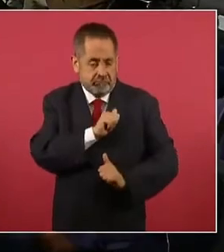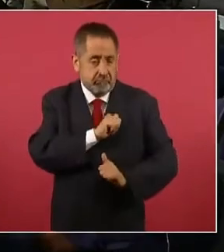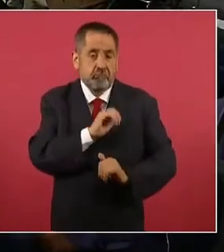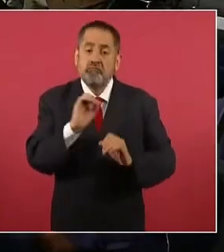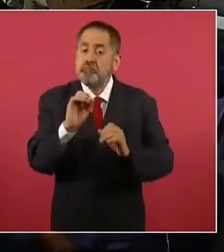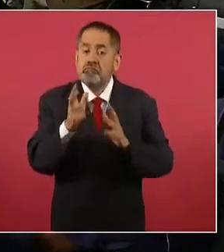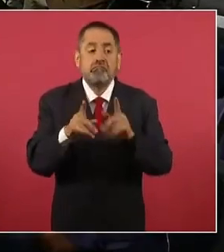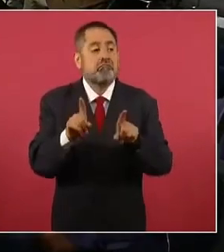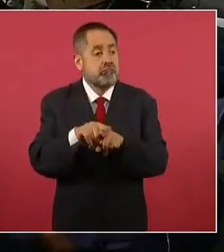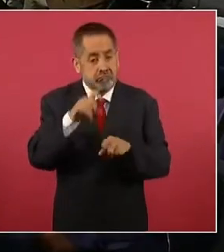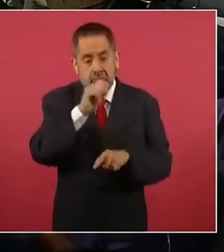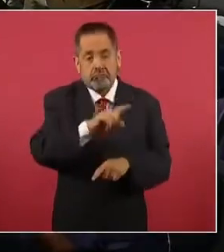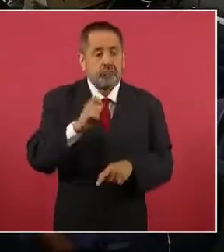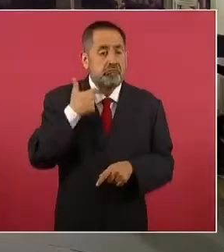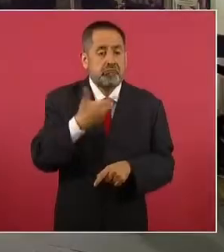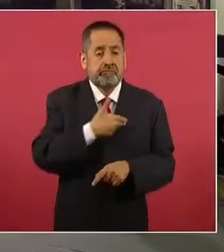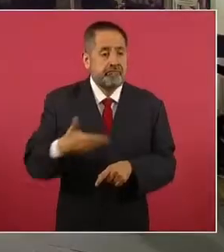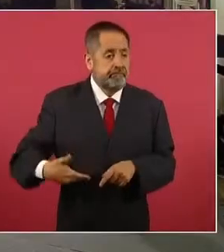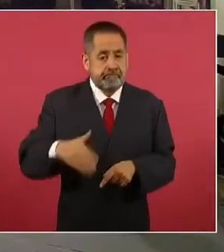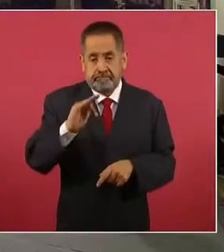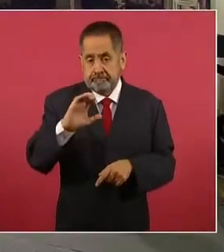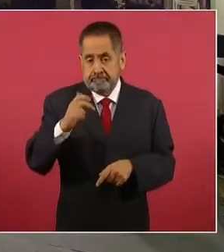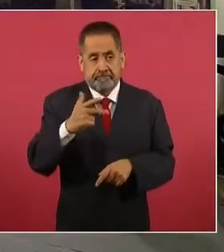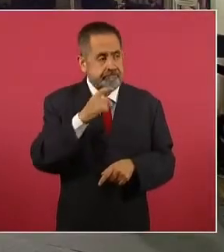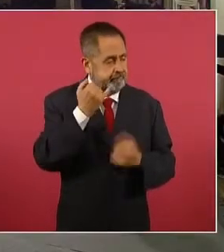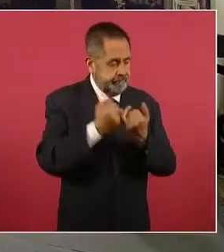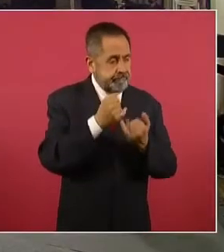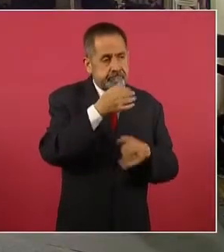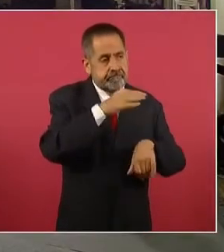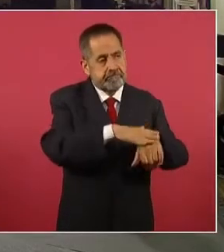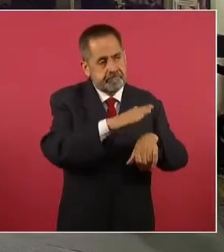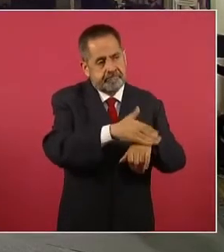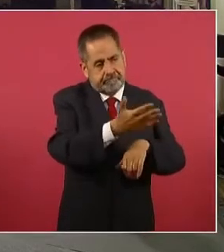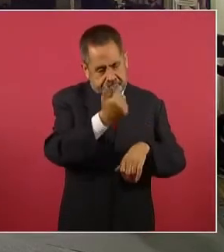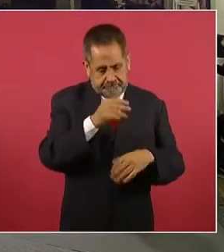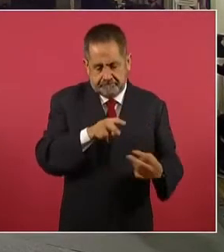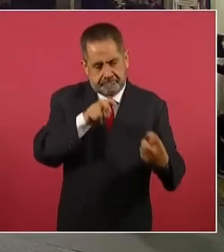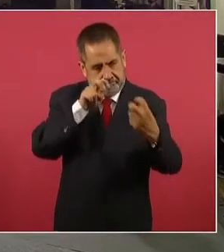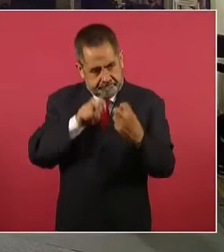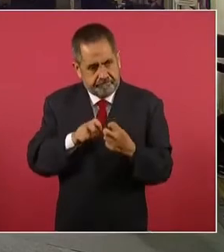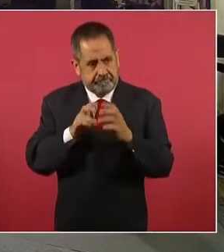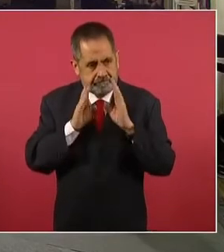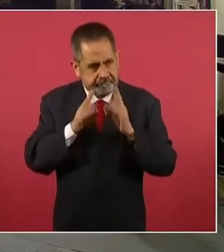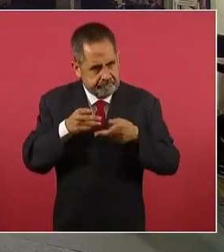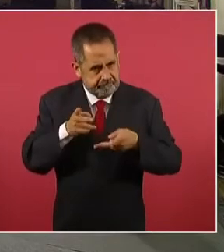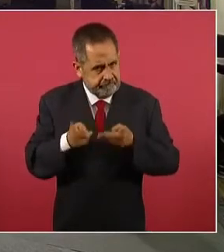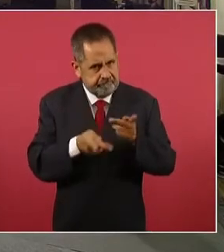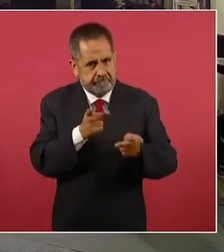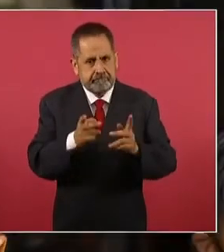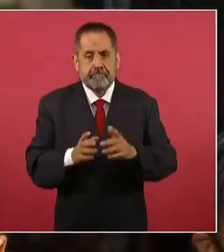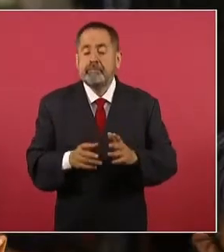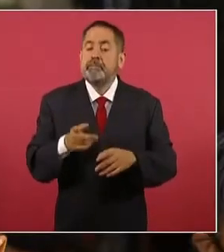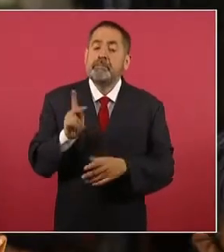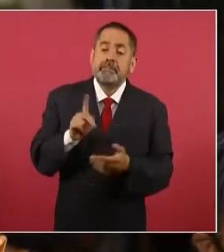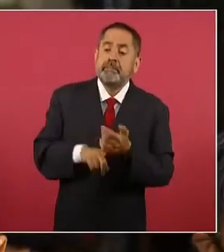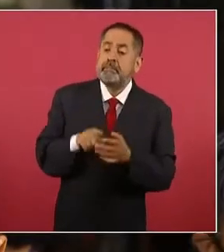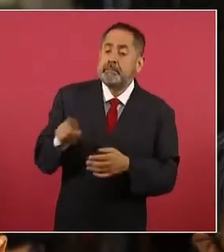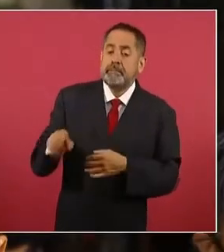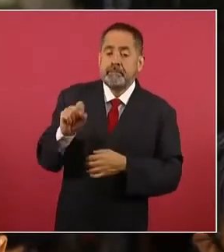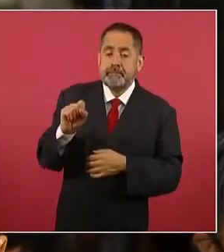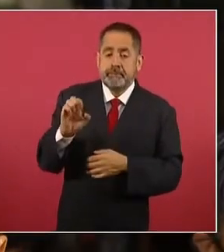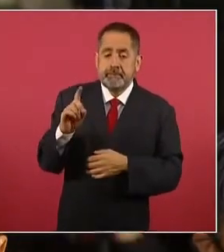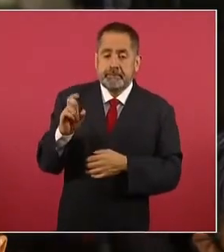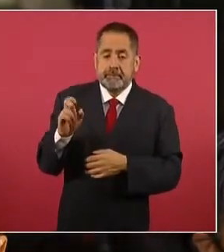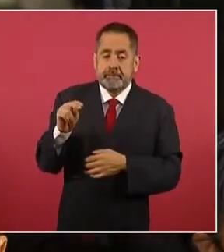próxima semana será una resolución importante de la Suprema Corte de Justicia de la Nación. Sin embargo, la propia Sedena y la propia